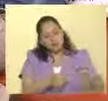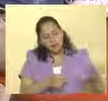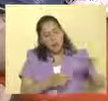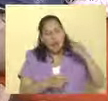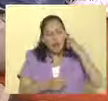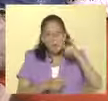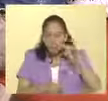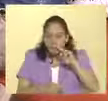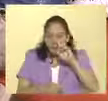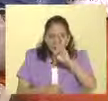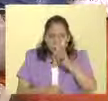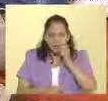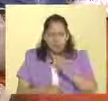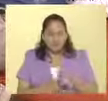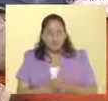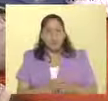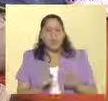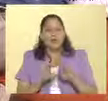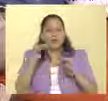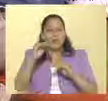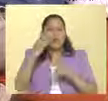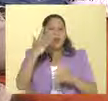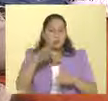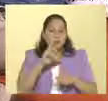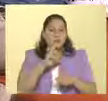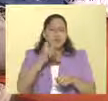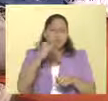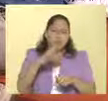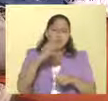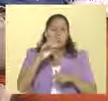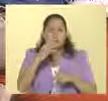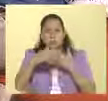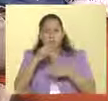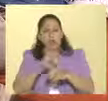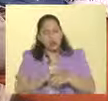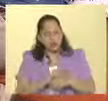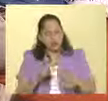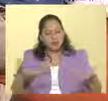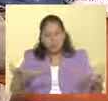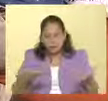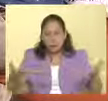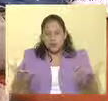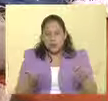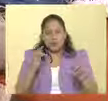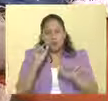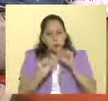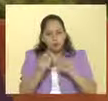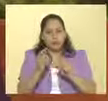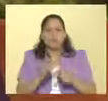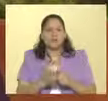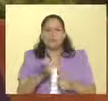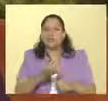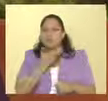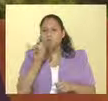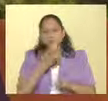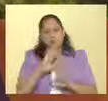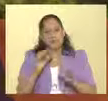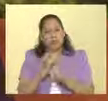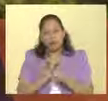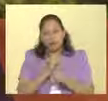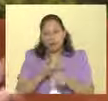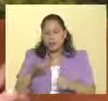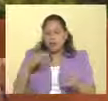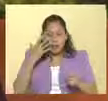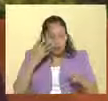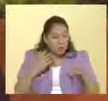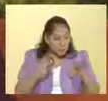esté viendo al perro. Tú dices que es un lapso máximo de 10 días. Unos 10, 15 días. Constantemente estar repitiendo el ejercicio. Exacto. Hasta que obviamente vemos que el